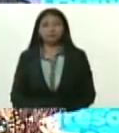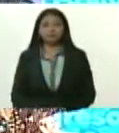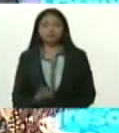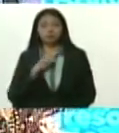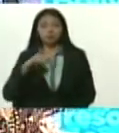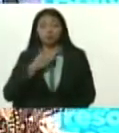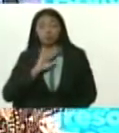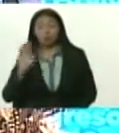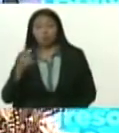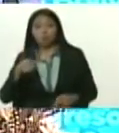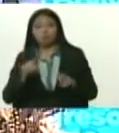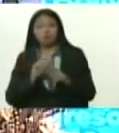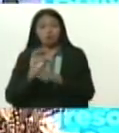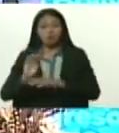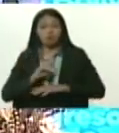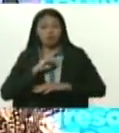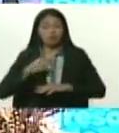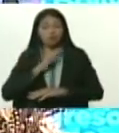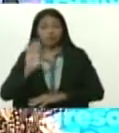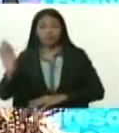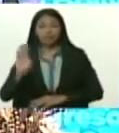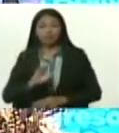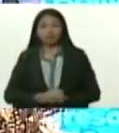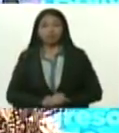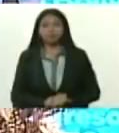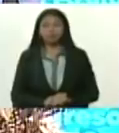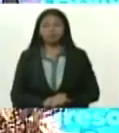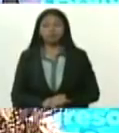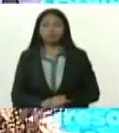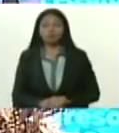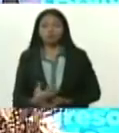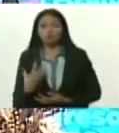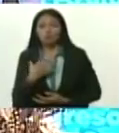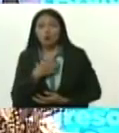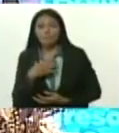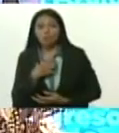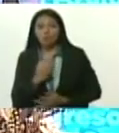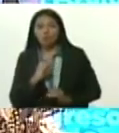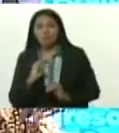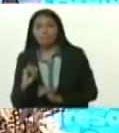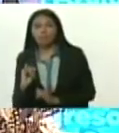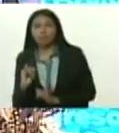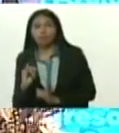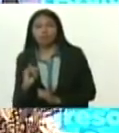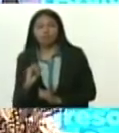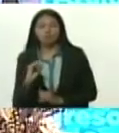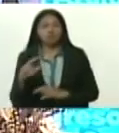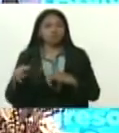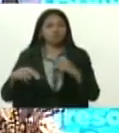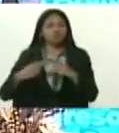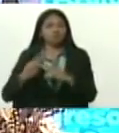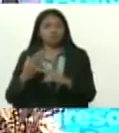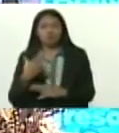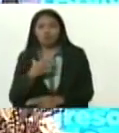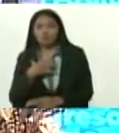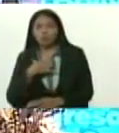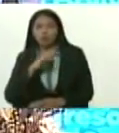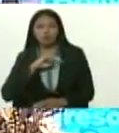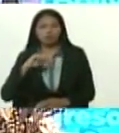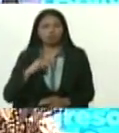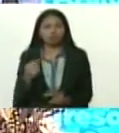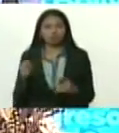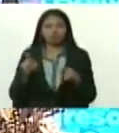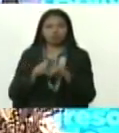nuestra patria. Cuidar a nuestra patria. No han podido ni podrán jamás con